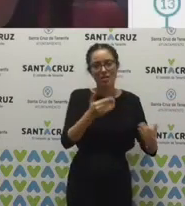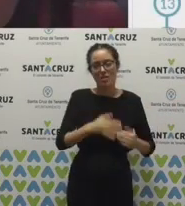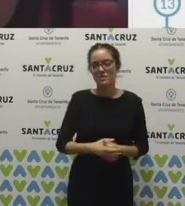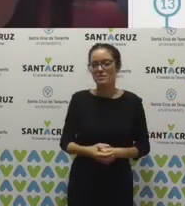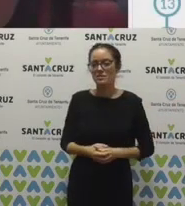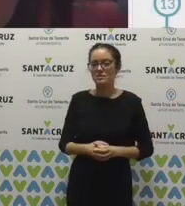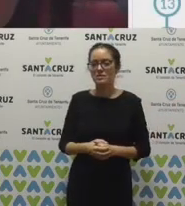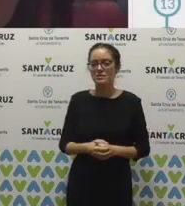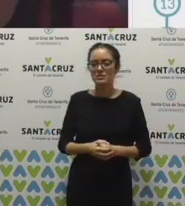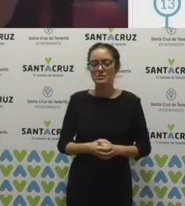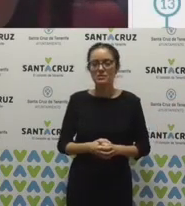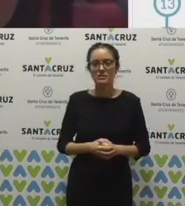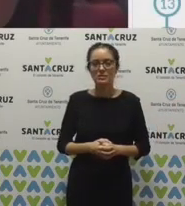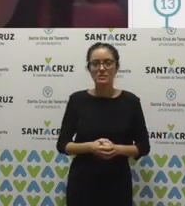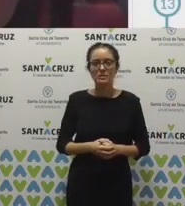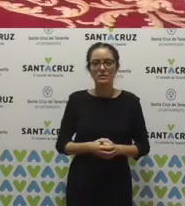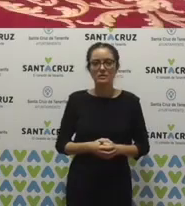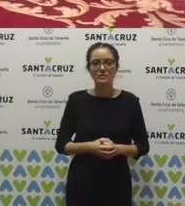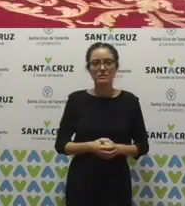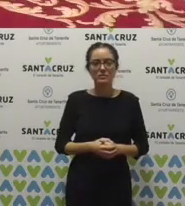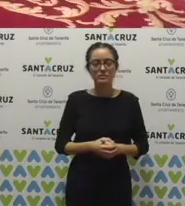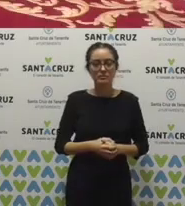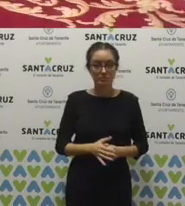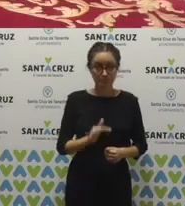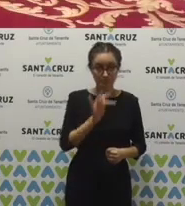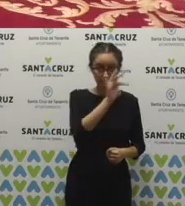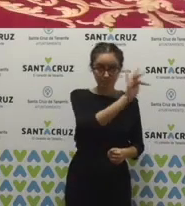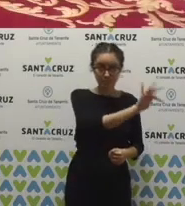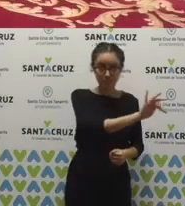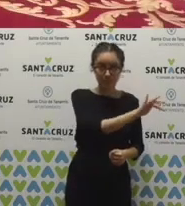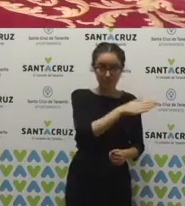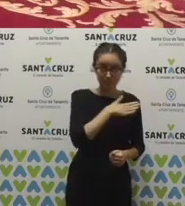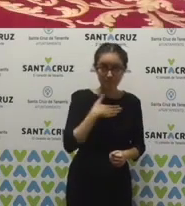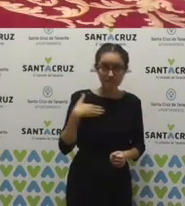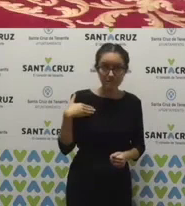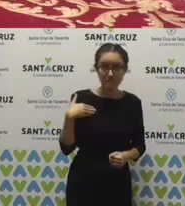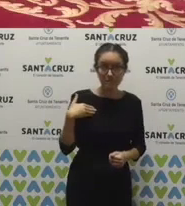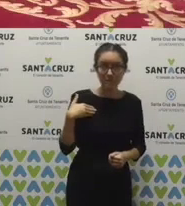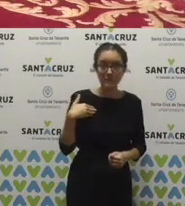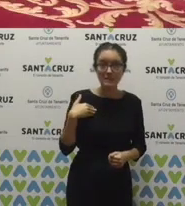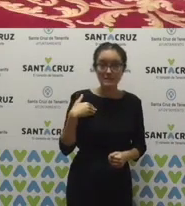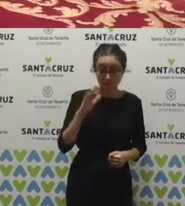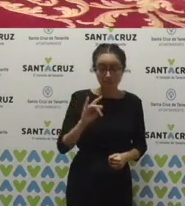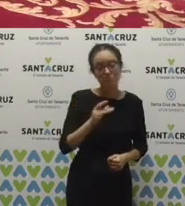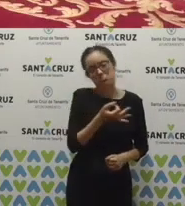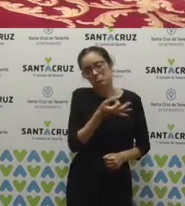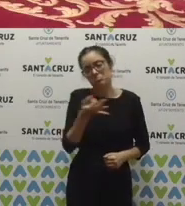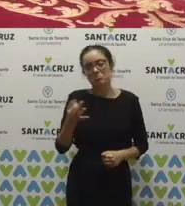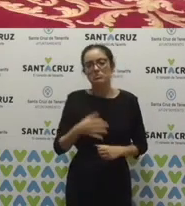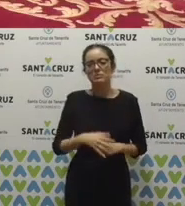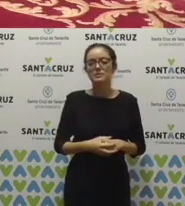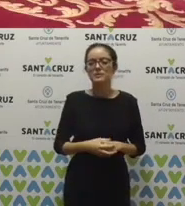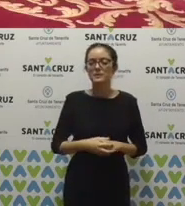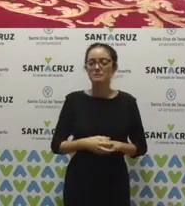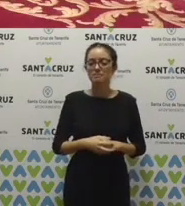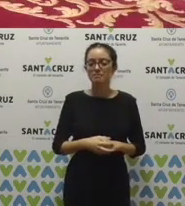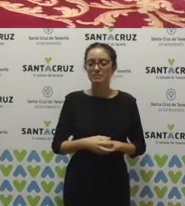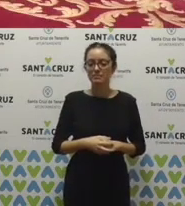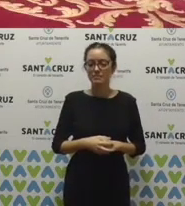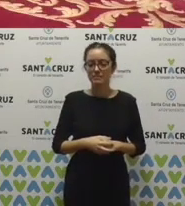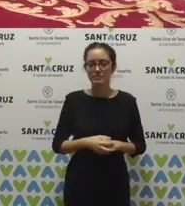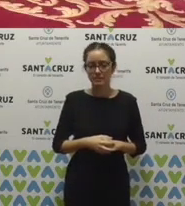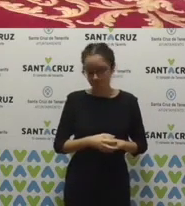usted quiere hacer el uso de la palabra si es así pide la palabra sí perfecto no tiene